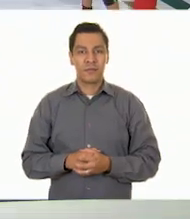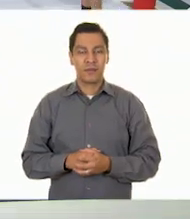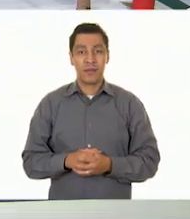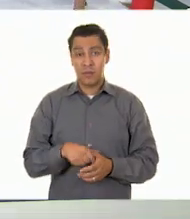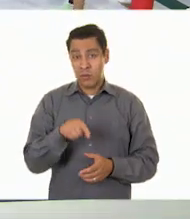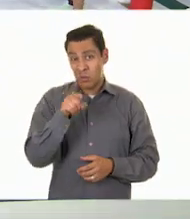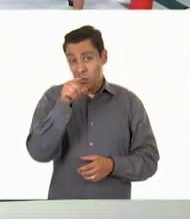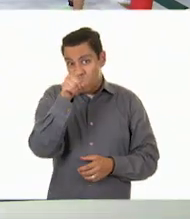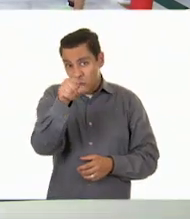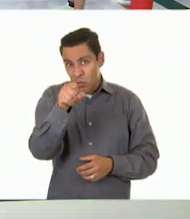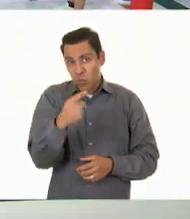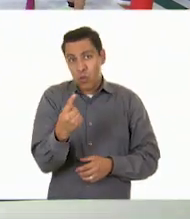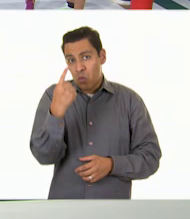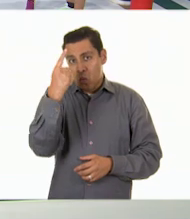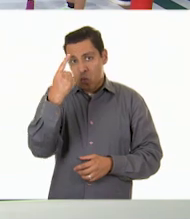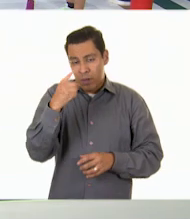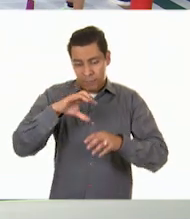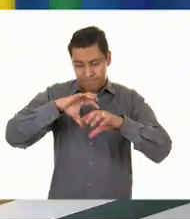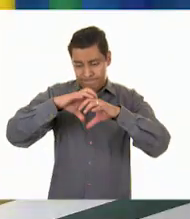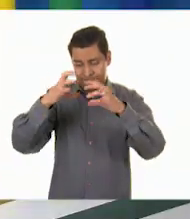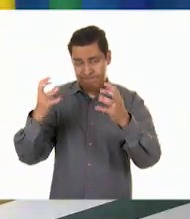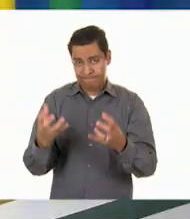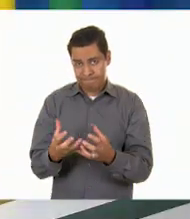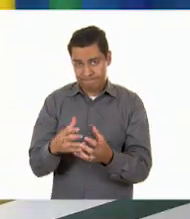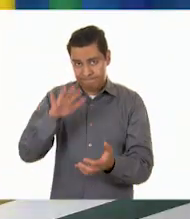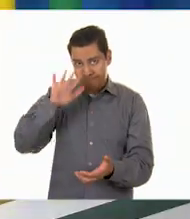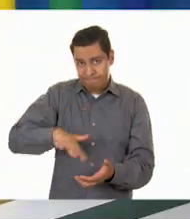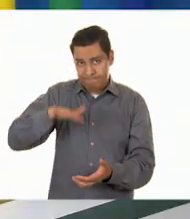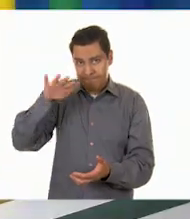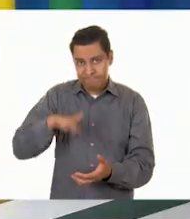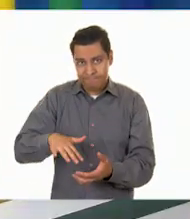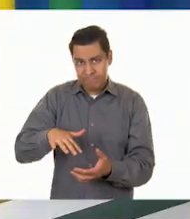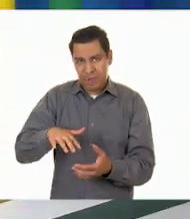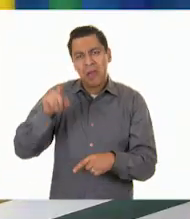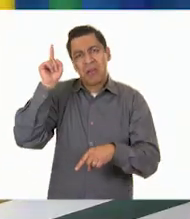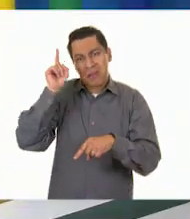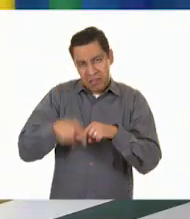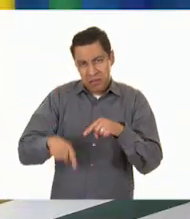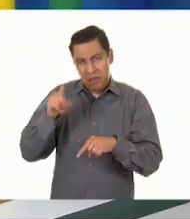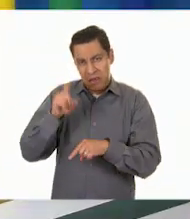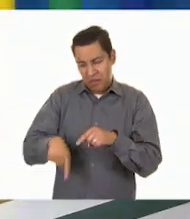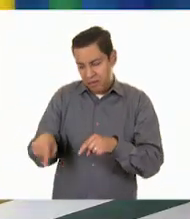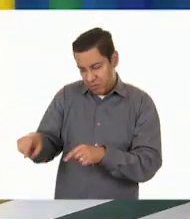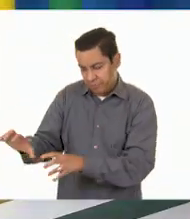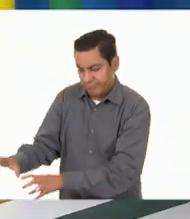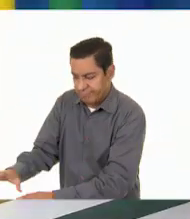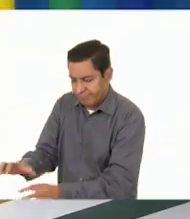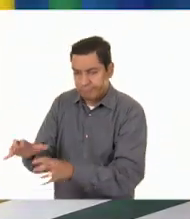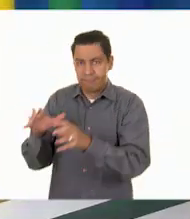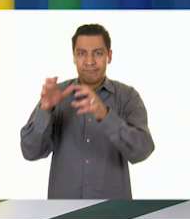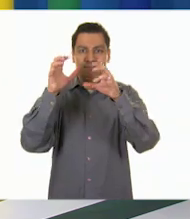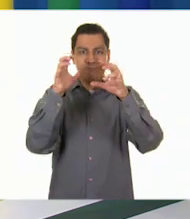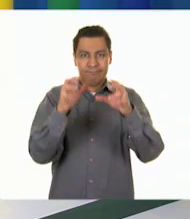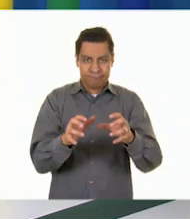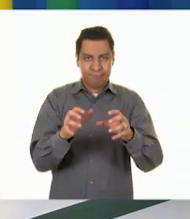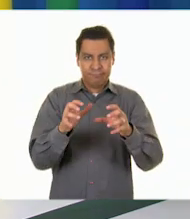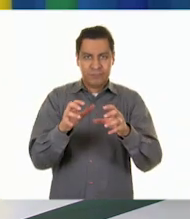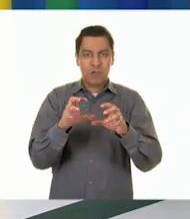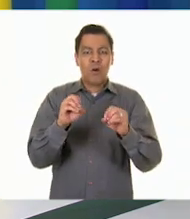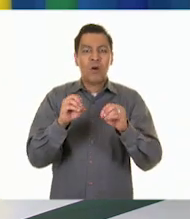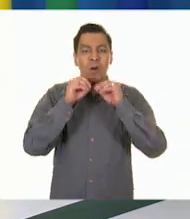si ustedes nada más tienen una pelota pueden quitarle la cabeza de pelota y ponerle la de